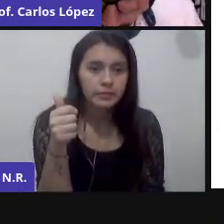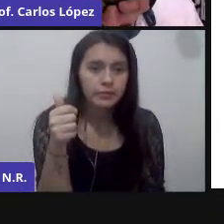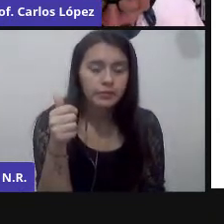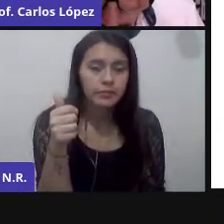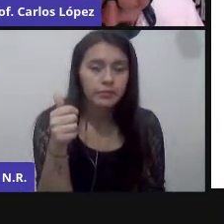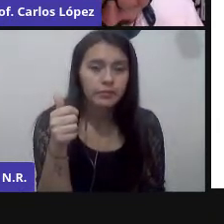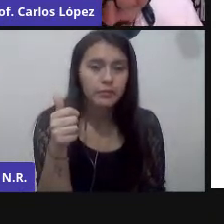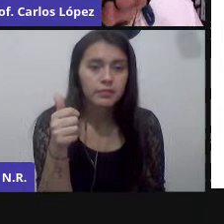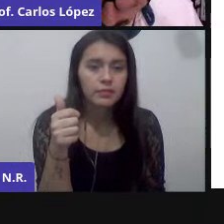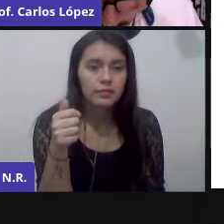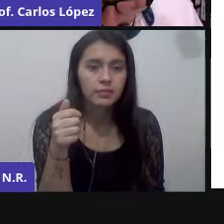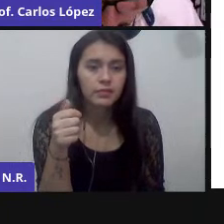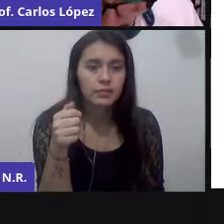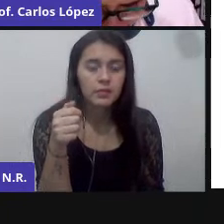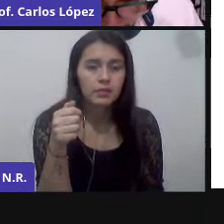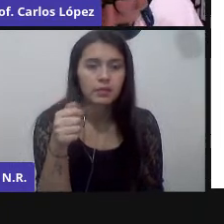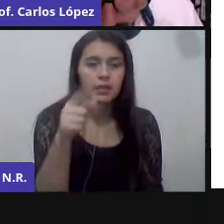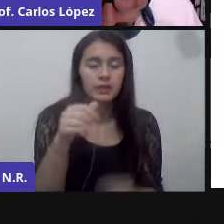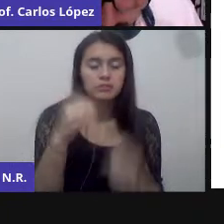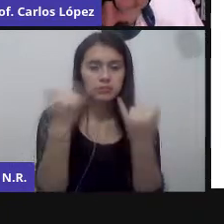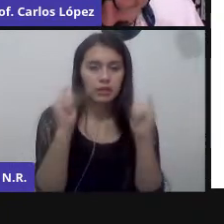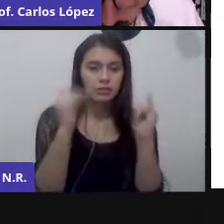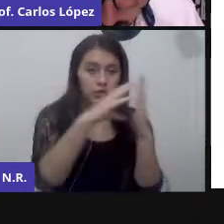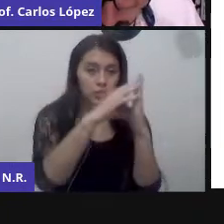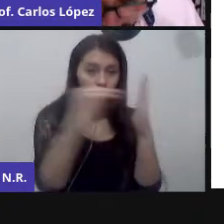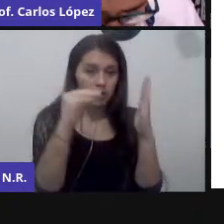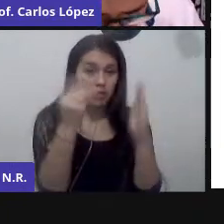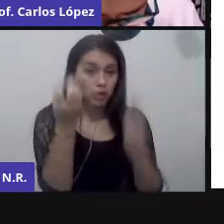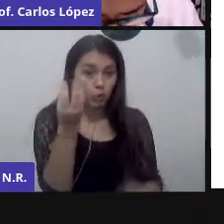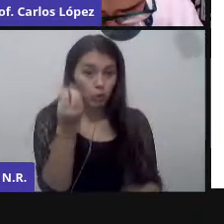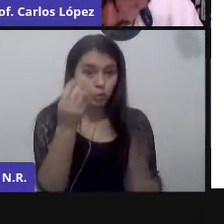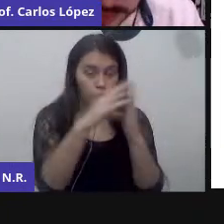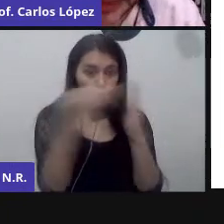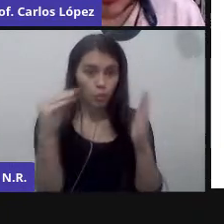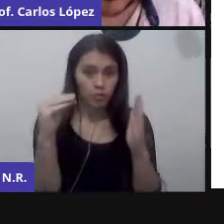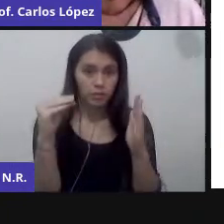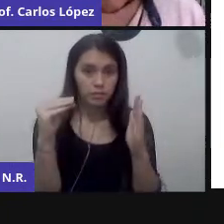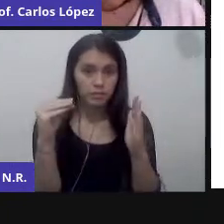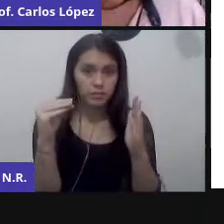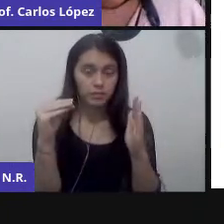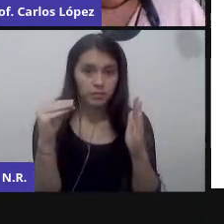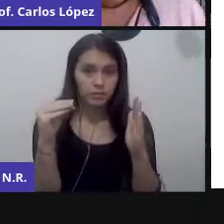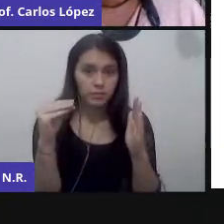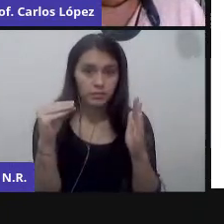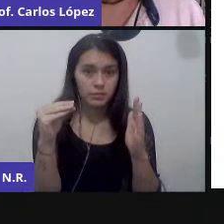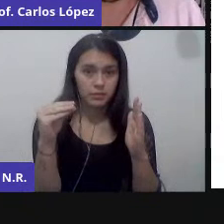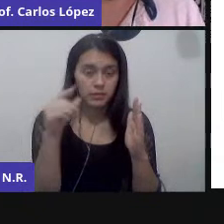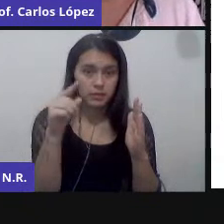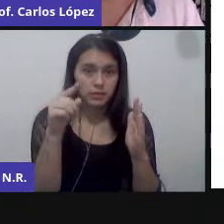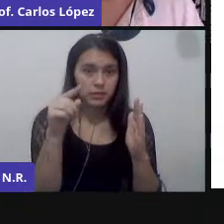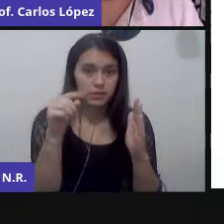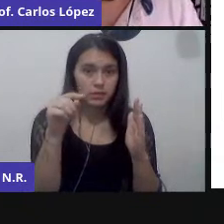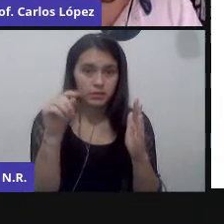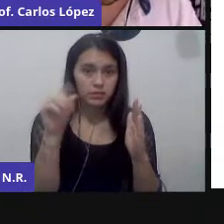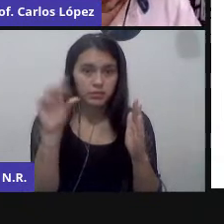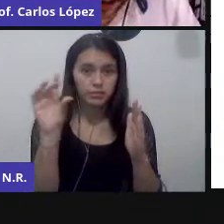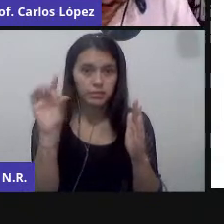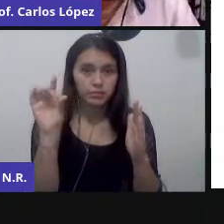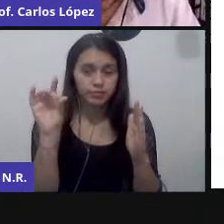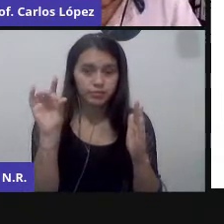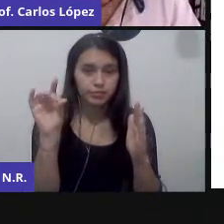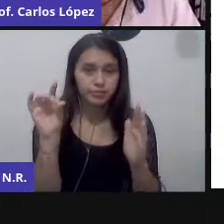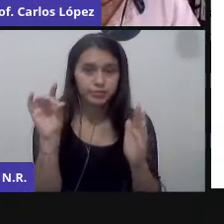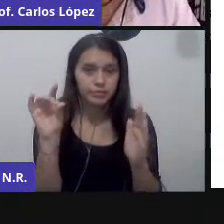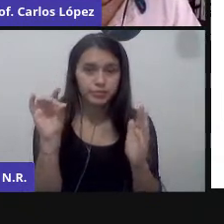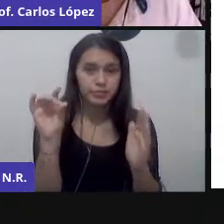al correo. Ustedes copian el código y simplemente le dicen, aquí está el código que